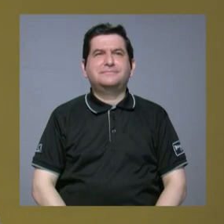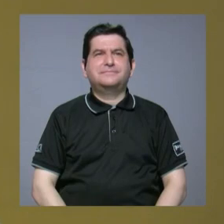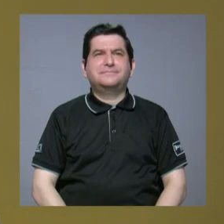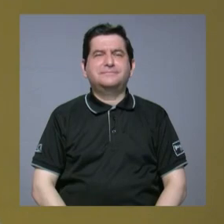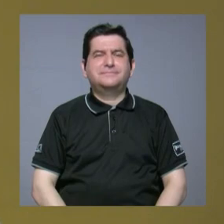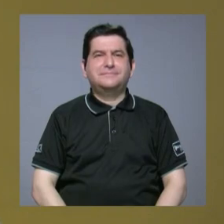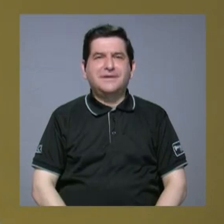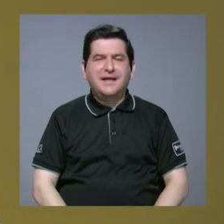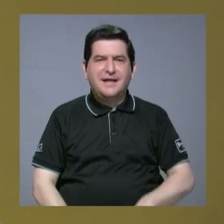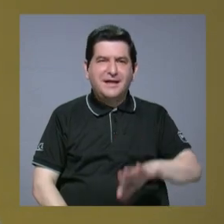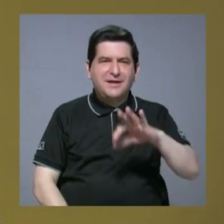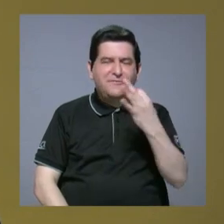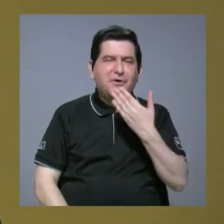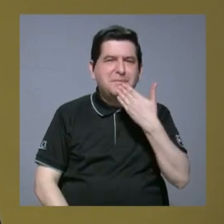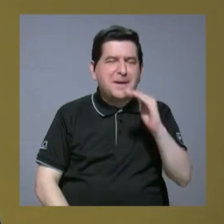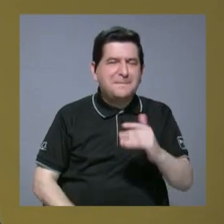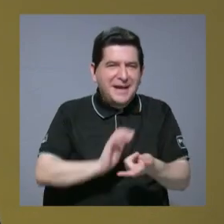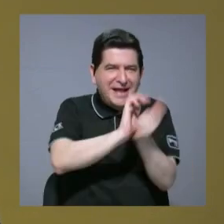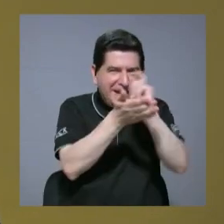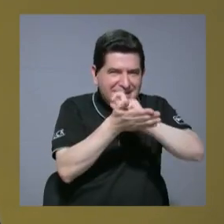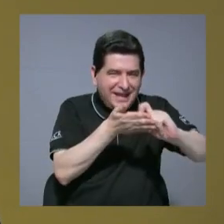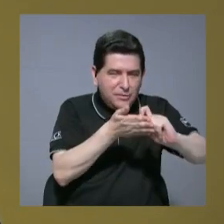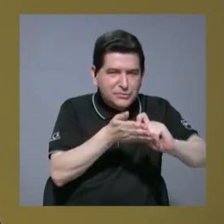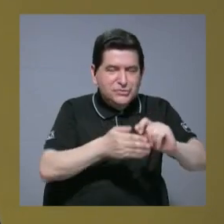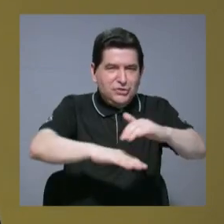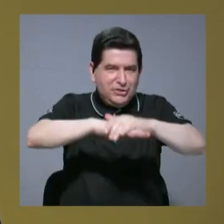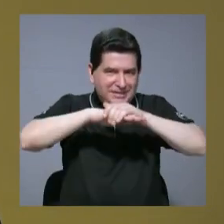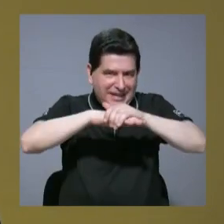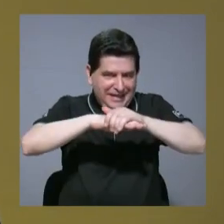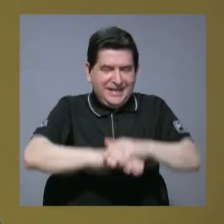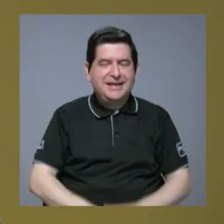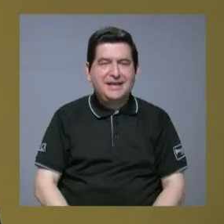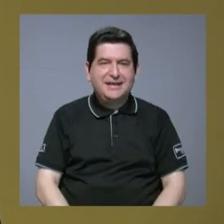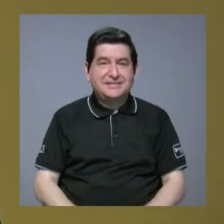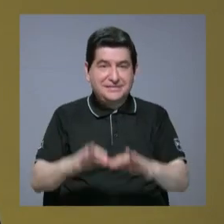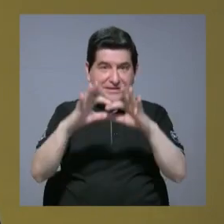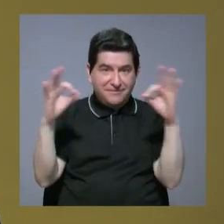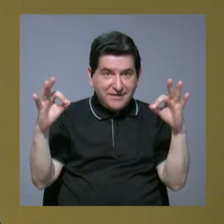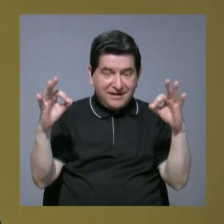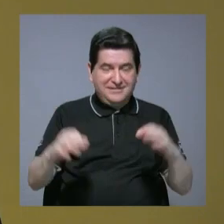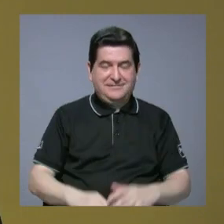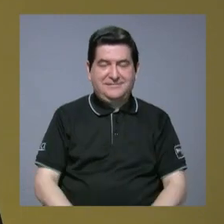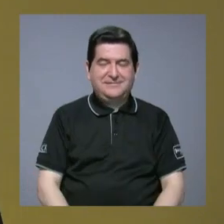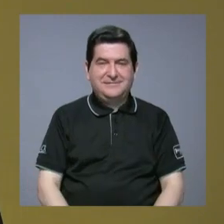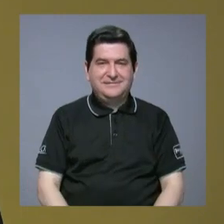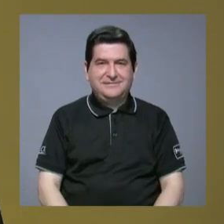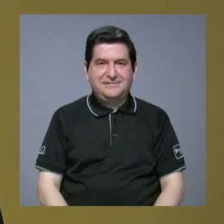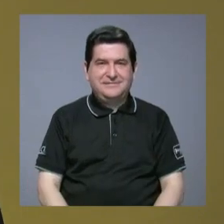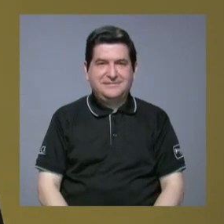traduciendo malamente del inglés una frase que en las cintas del